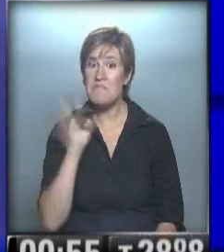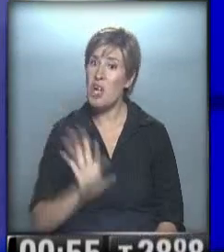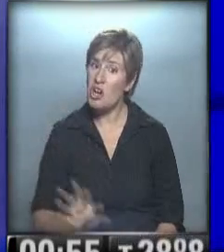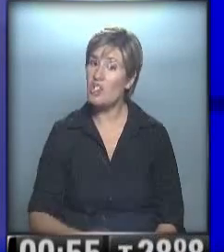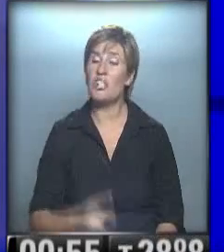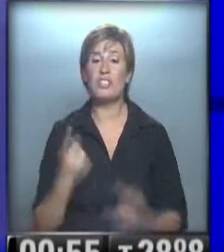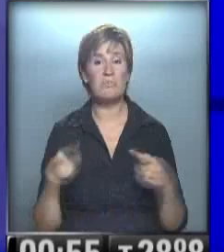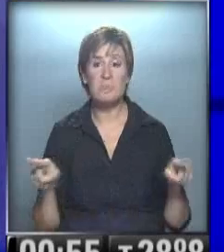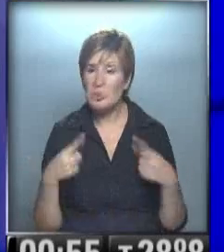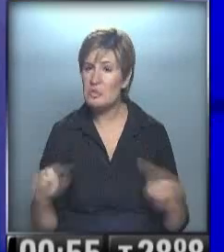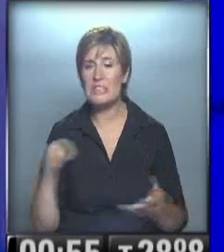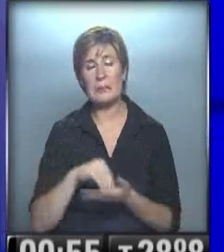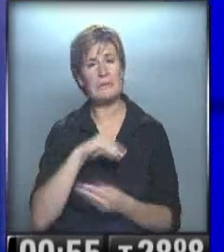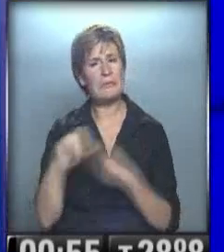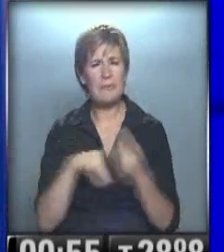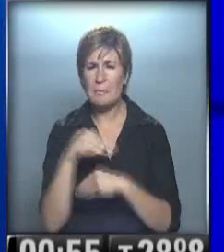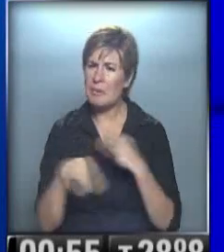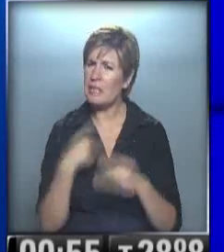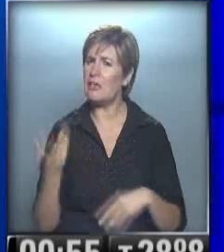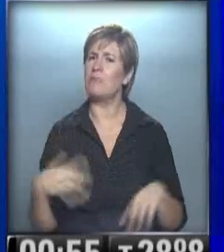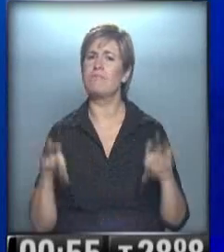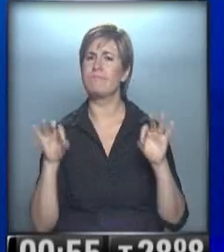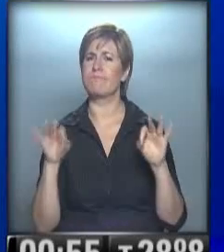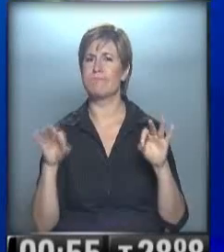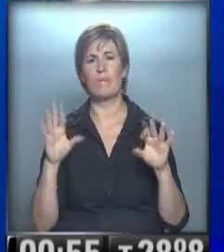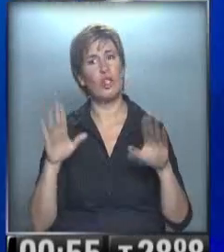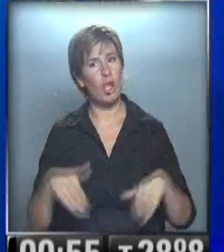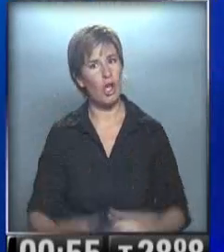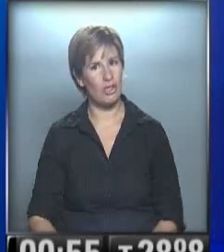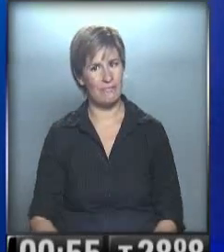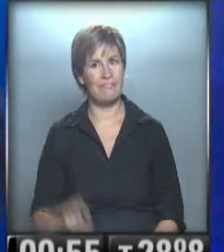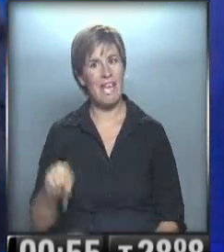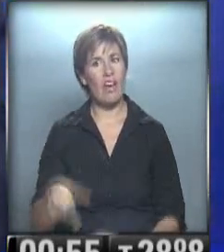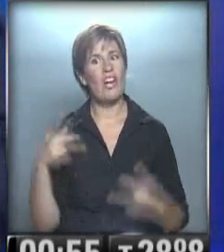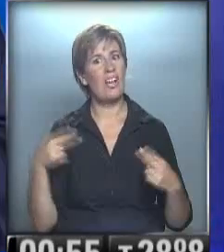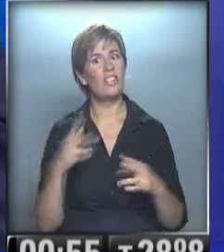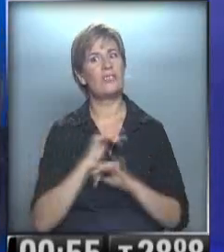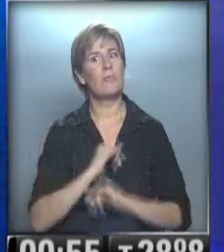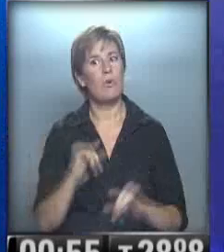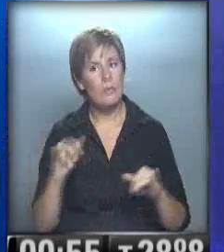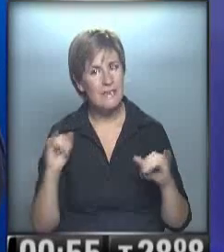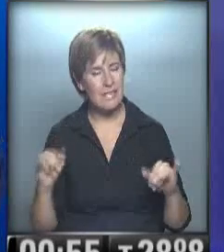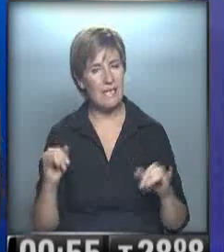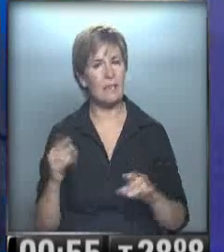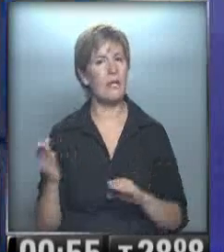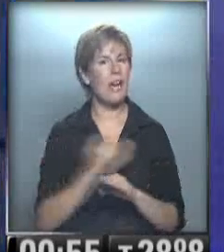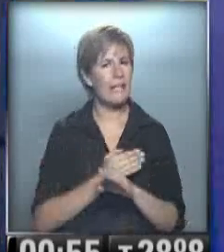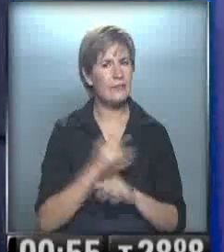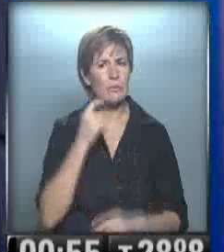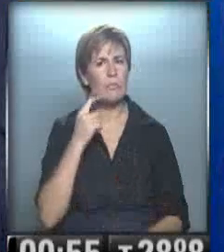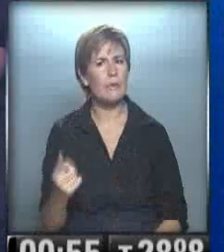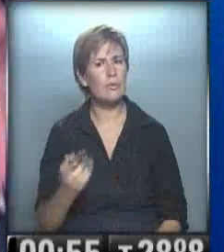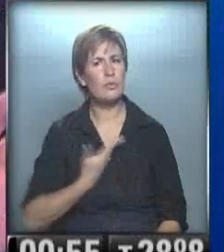Música familiar, completo en todo sentido, obviamente, ¿no? Tenemos que hacer la pausa, pero antes yo le quiero preguntar a Félix, porque me han comentado que hoy ya